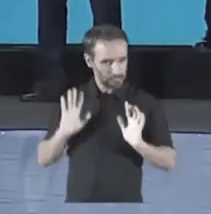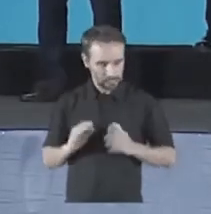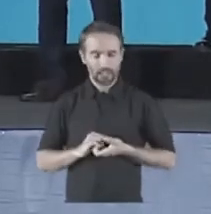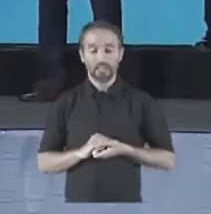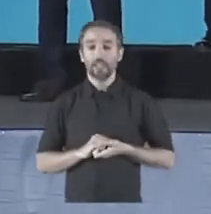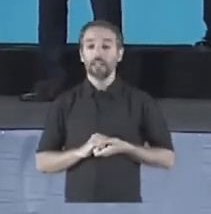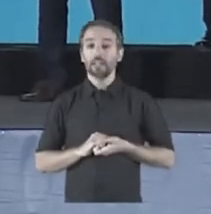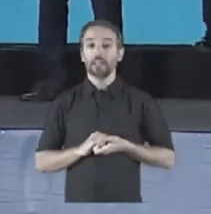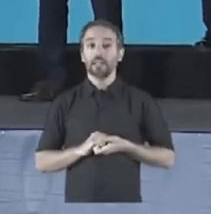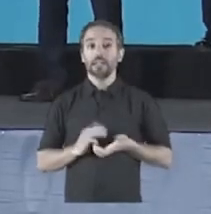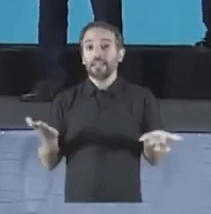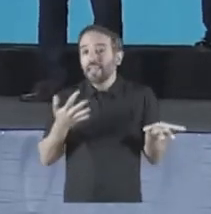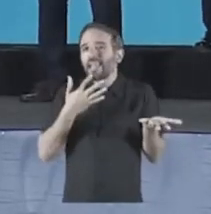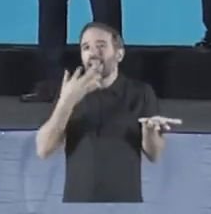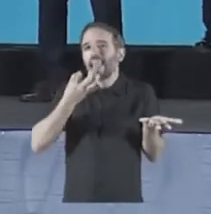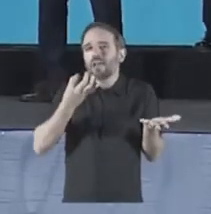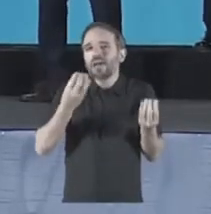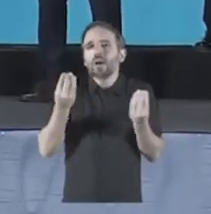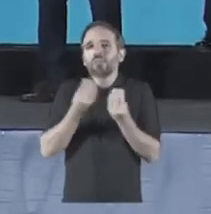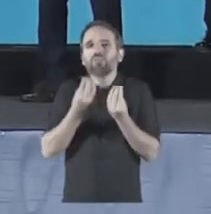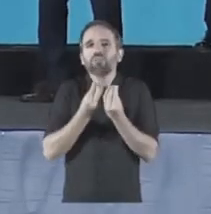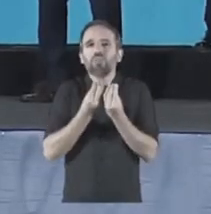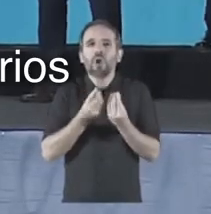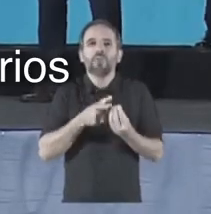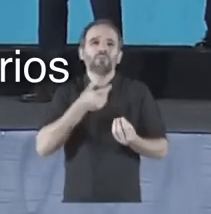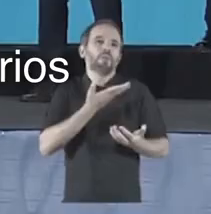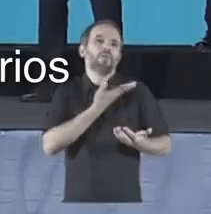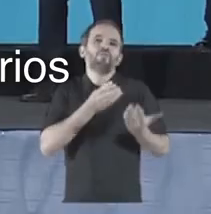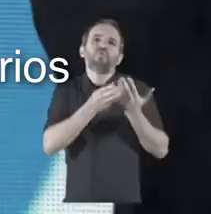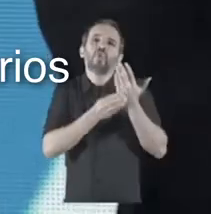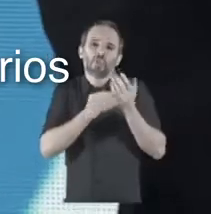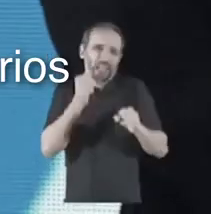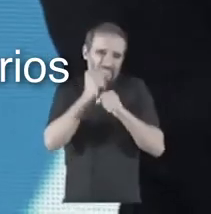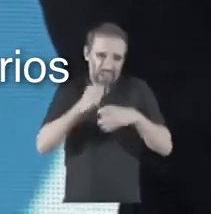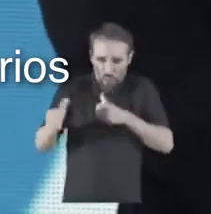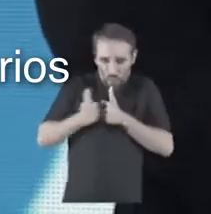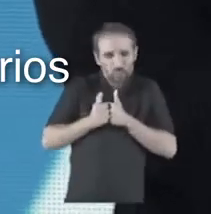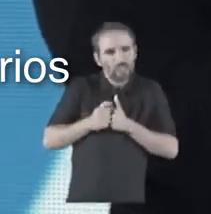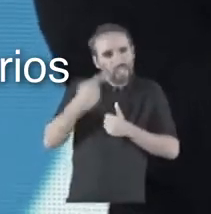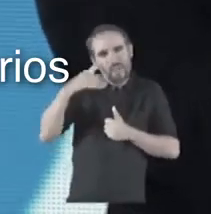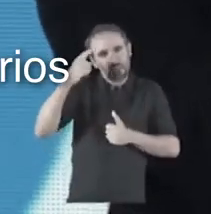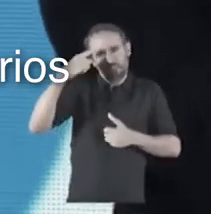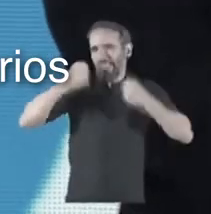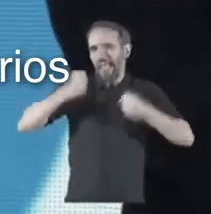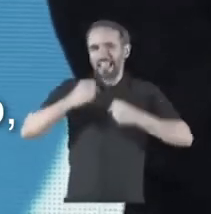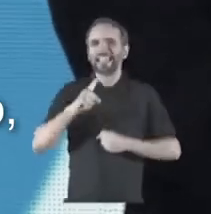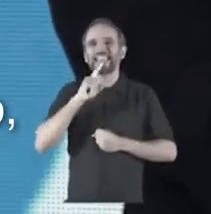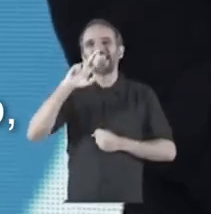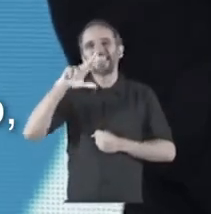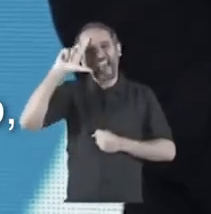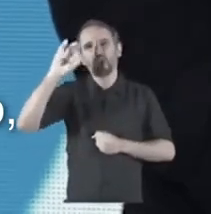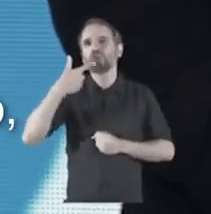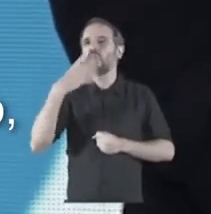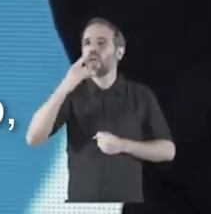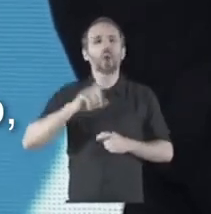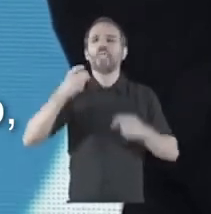y a la verdad que tiene un montón de funcionarios tercos teníamos muchos puntos los funciones tienen que ser tercos no tienen que